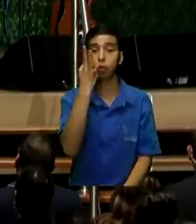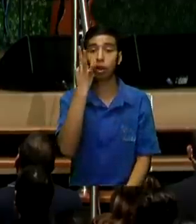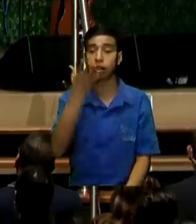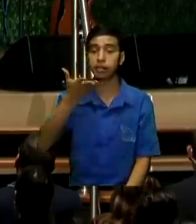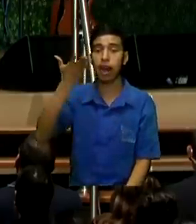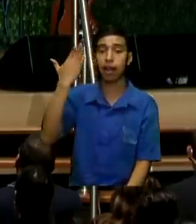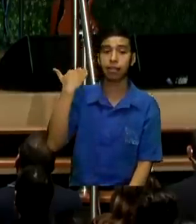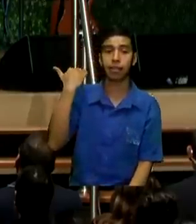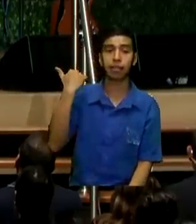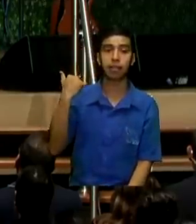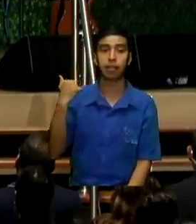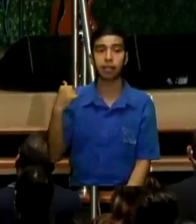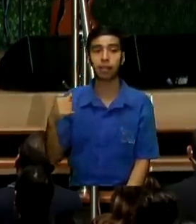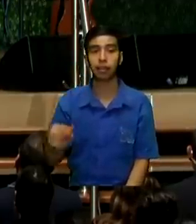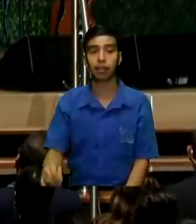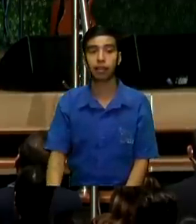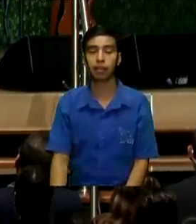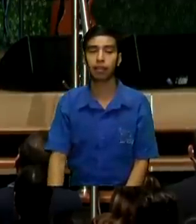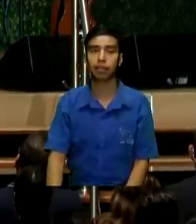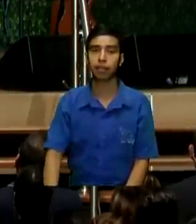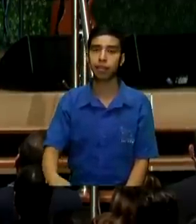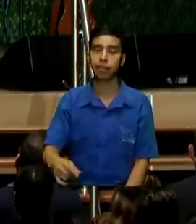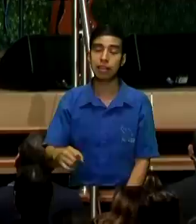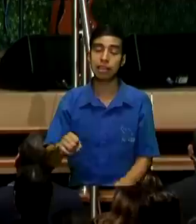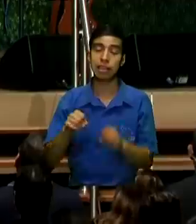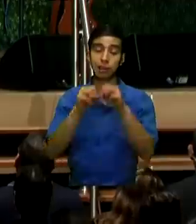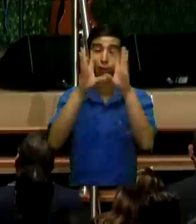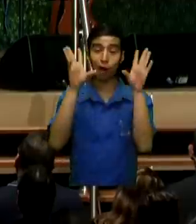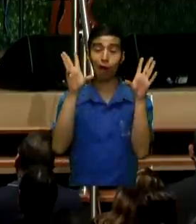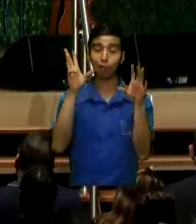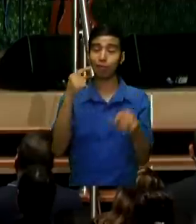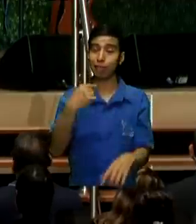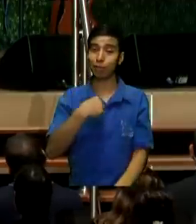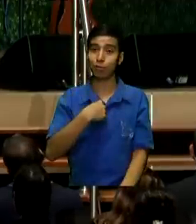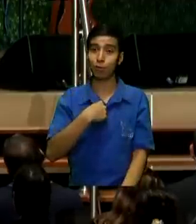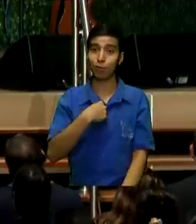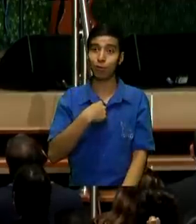a desnudar. Y aquel, puro Alf,